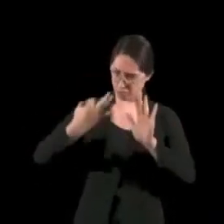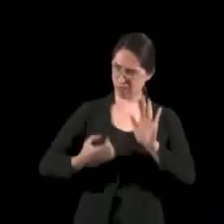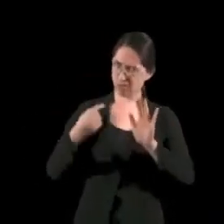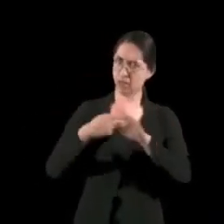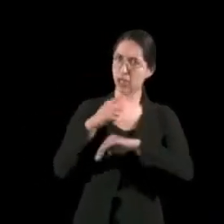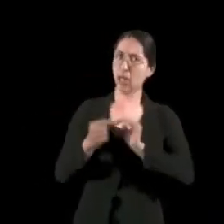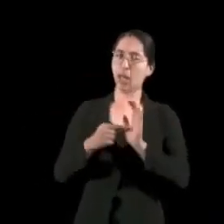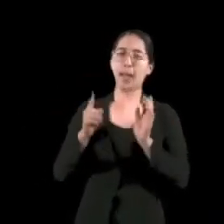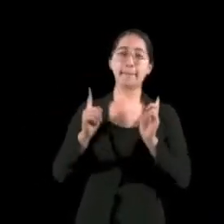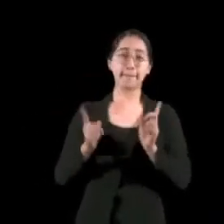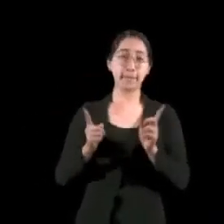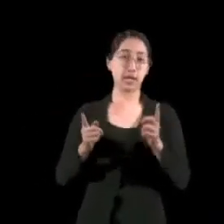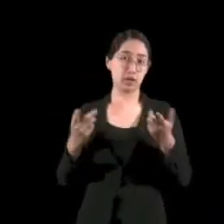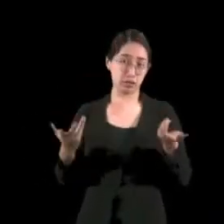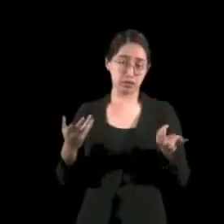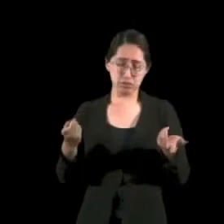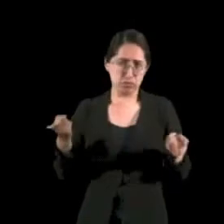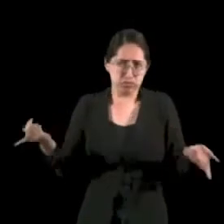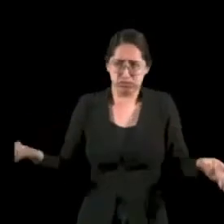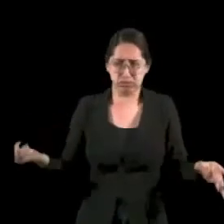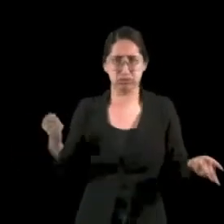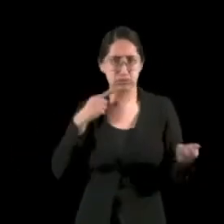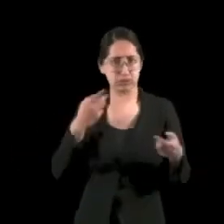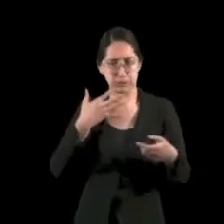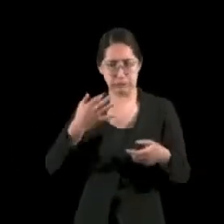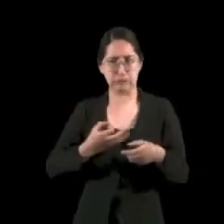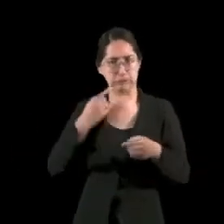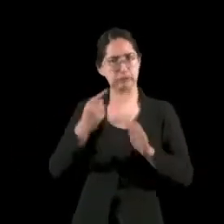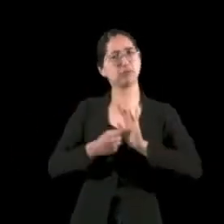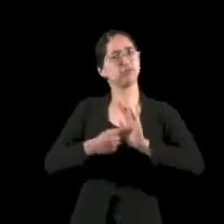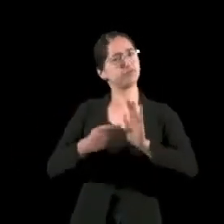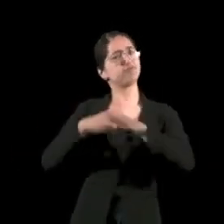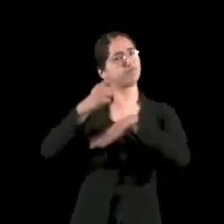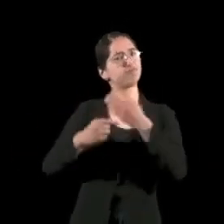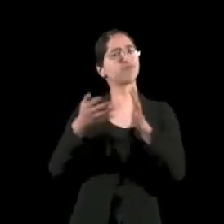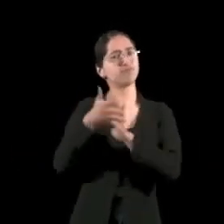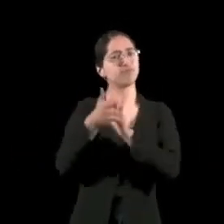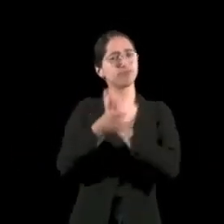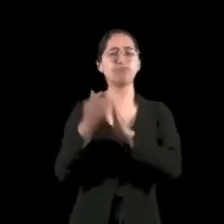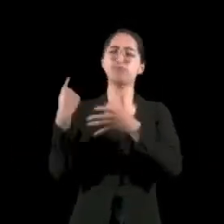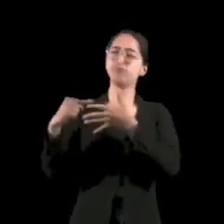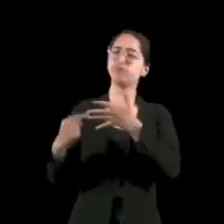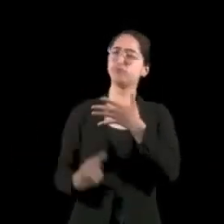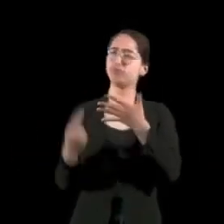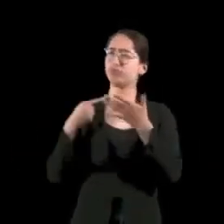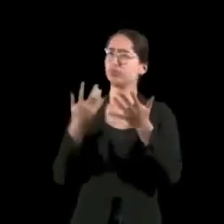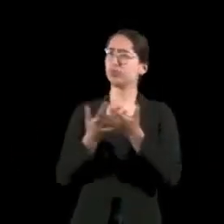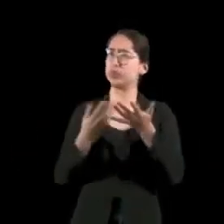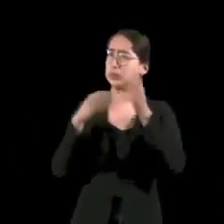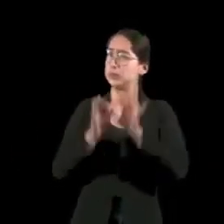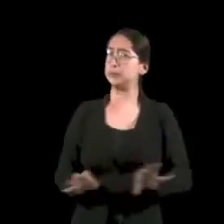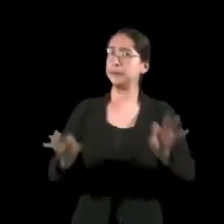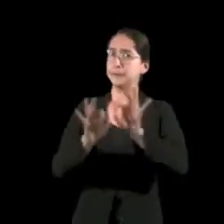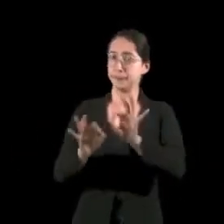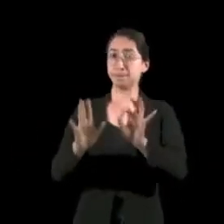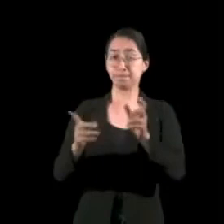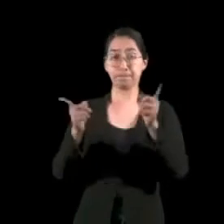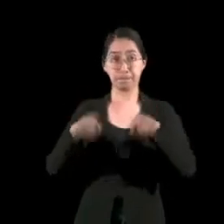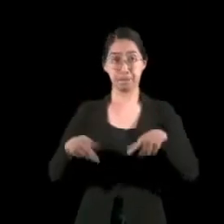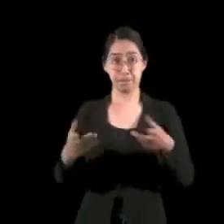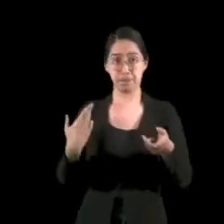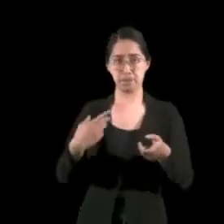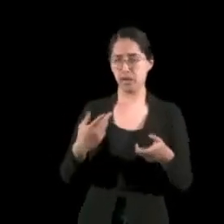archivos de la inteligencia para salirse, porque para mí fuera un referente, era un referente muy importante, que ahí pues se me